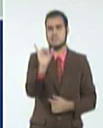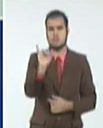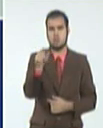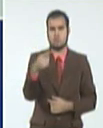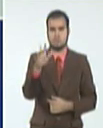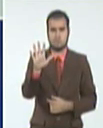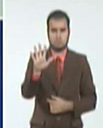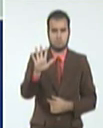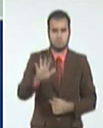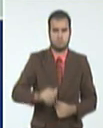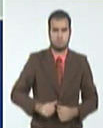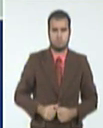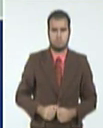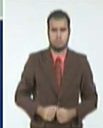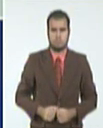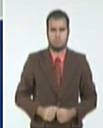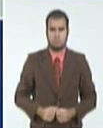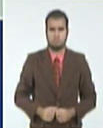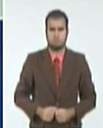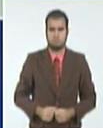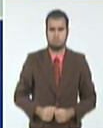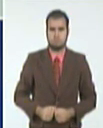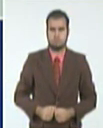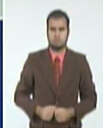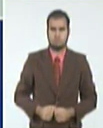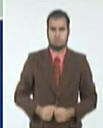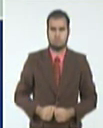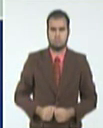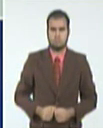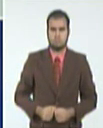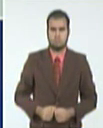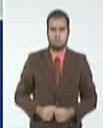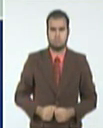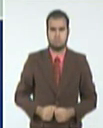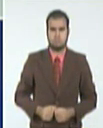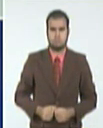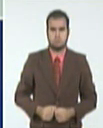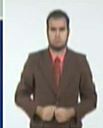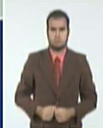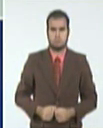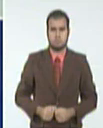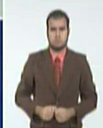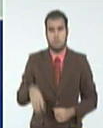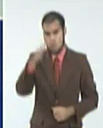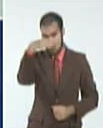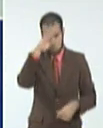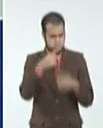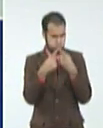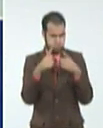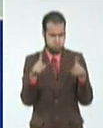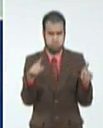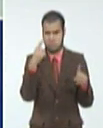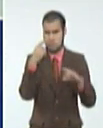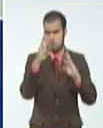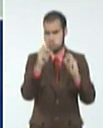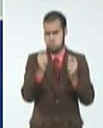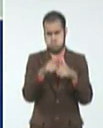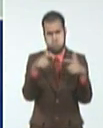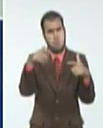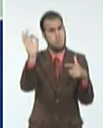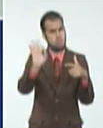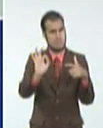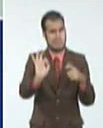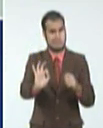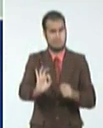946,5 por 100.000 habitantes. Todas las provincias con tasas de incidencia elevada, como también se puede